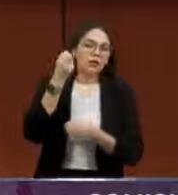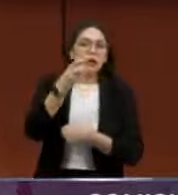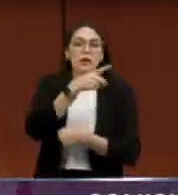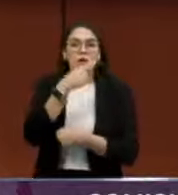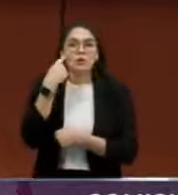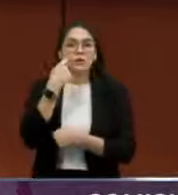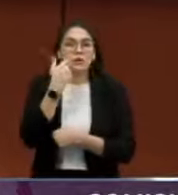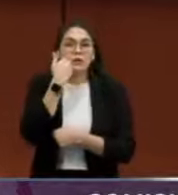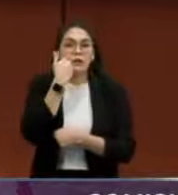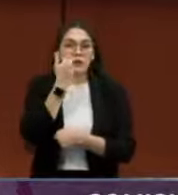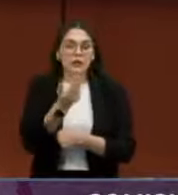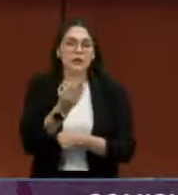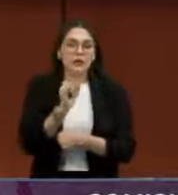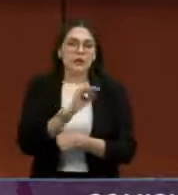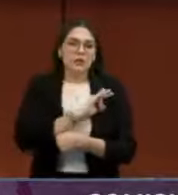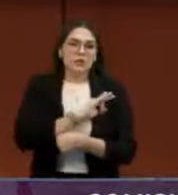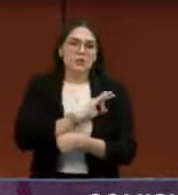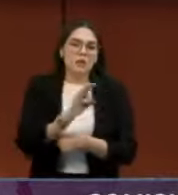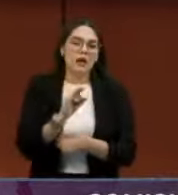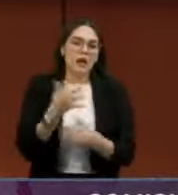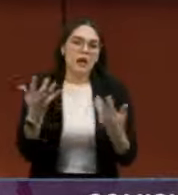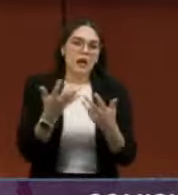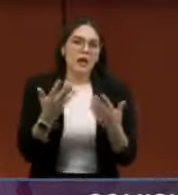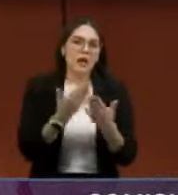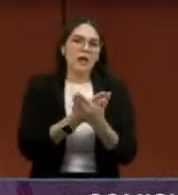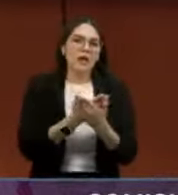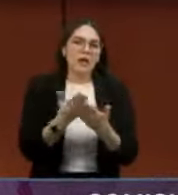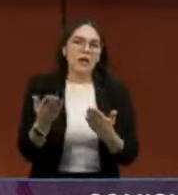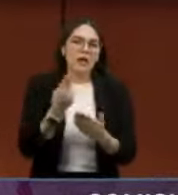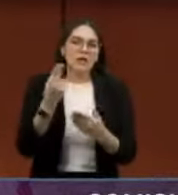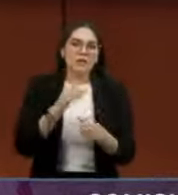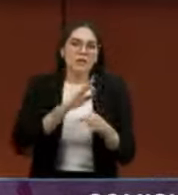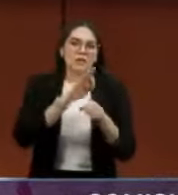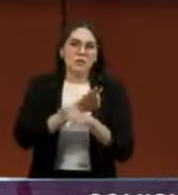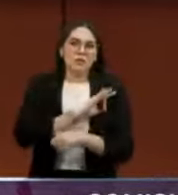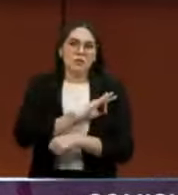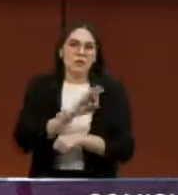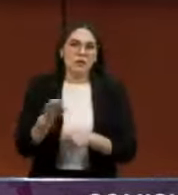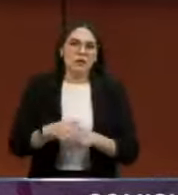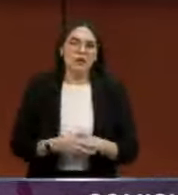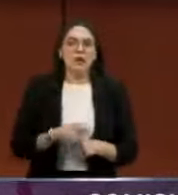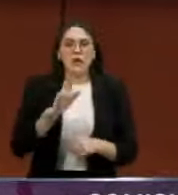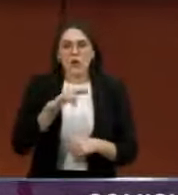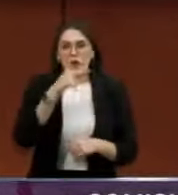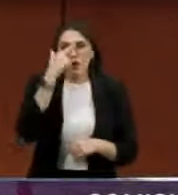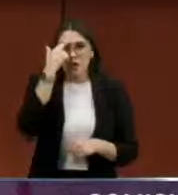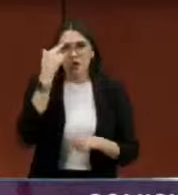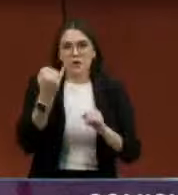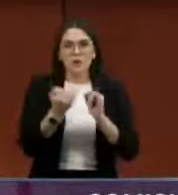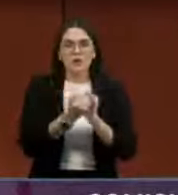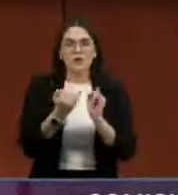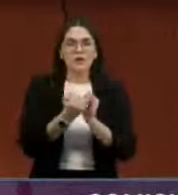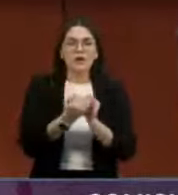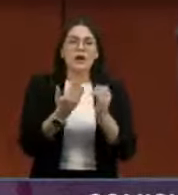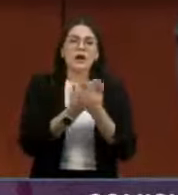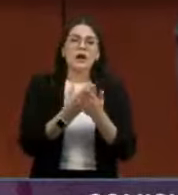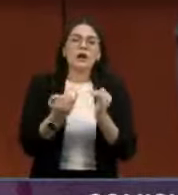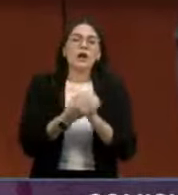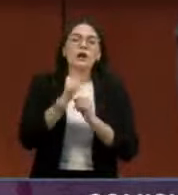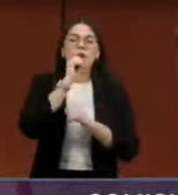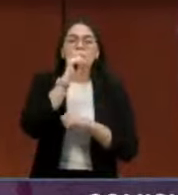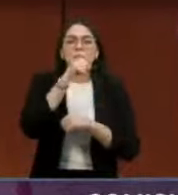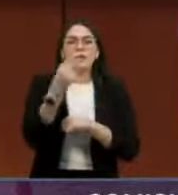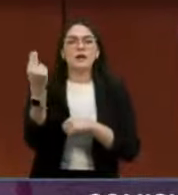Judicial. Pero no hay que olvidar que la reforma no busca